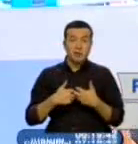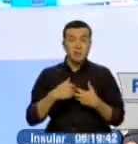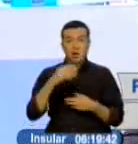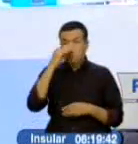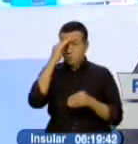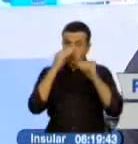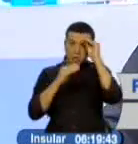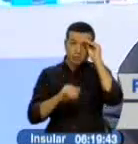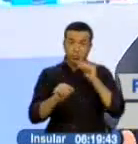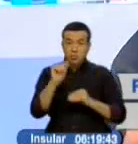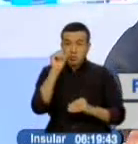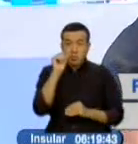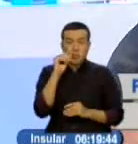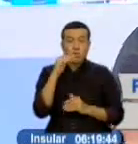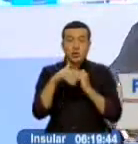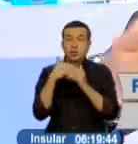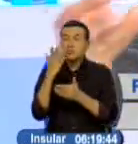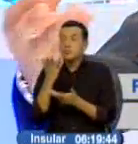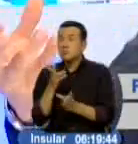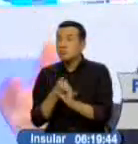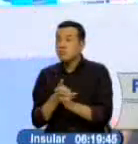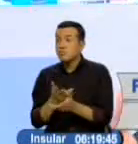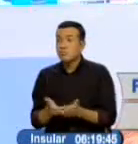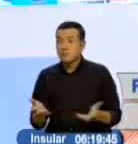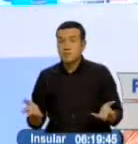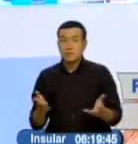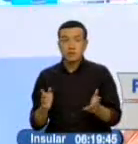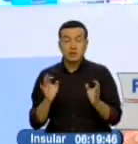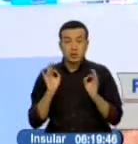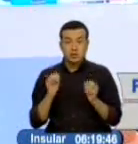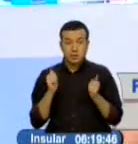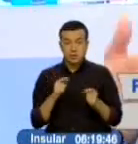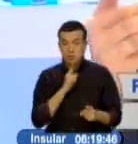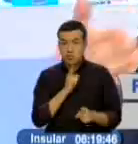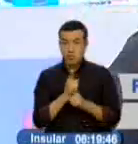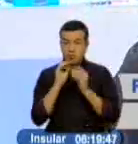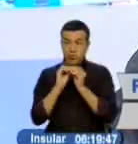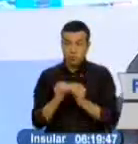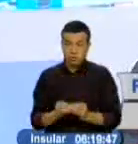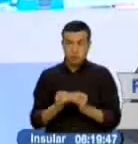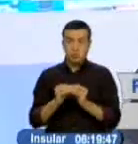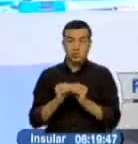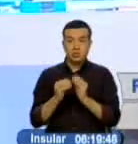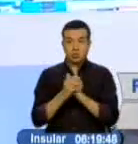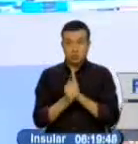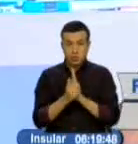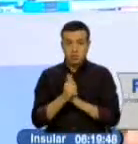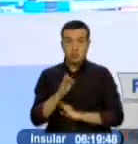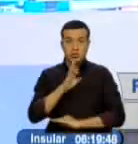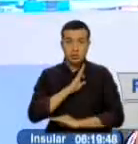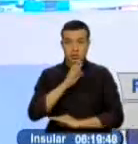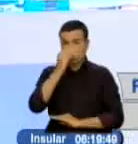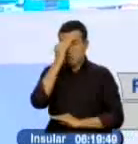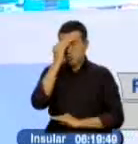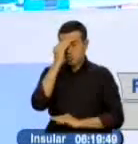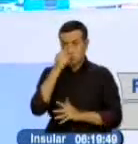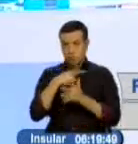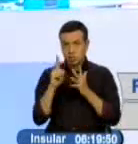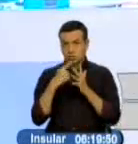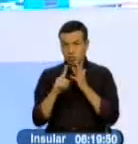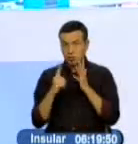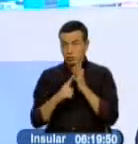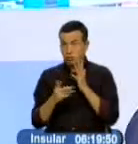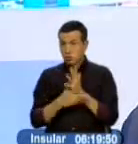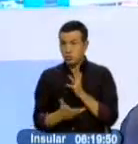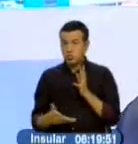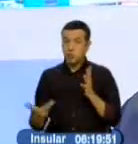conocimiento, y si no tenemos los adecuados mecanismos de formación, de pedagogía, de técnicas educativas, de infraestructura, de todo lo que